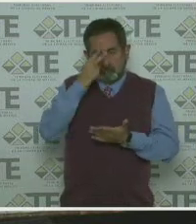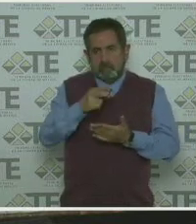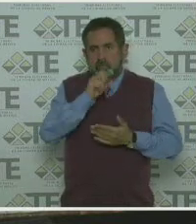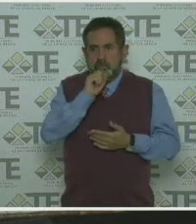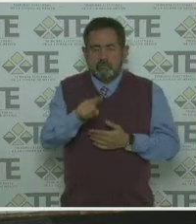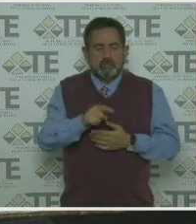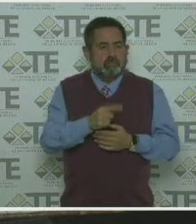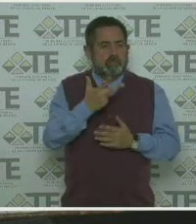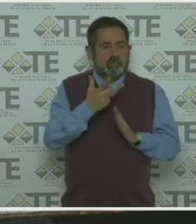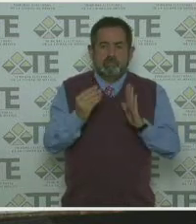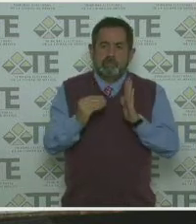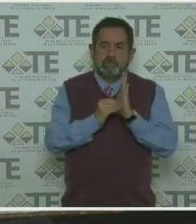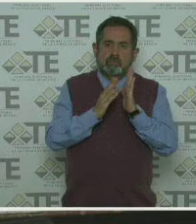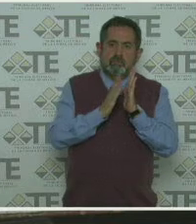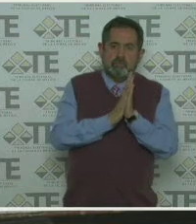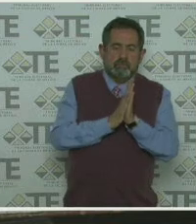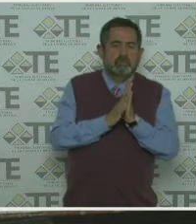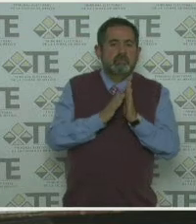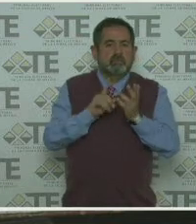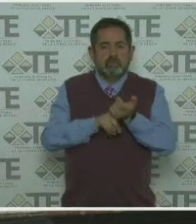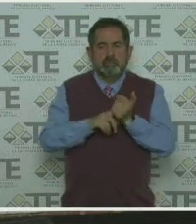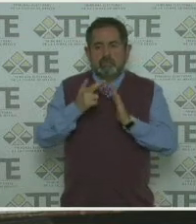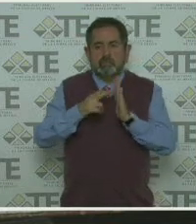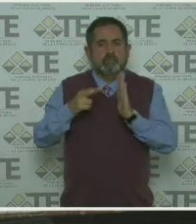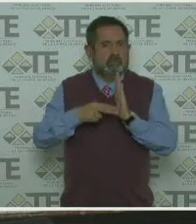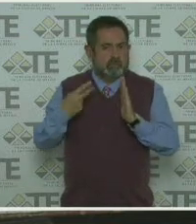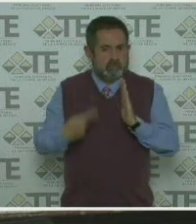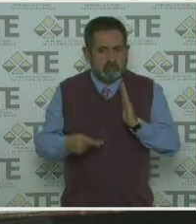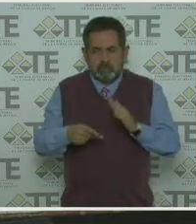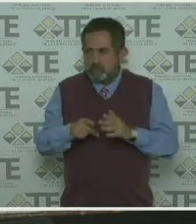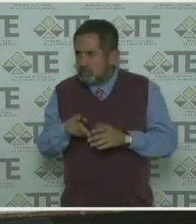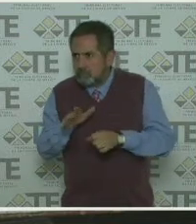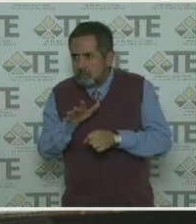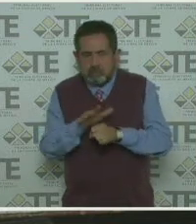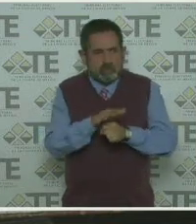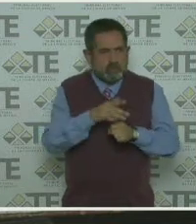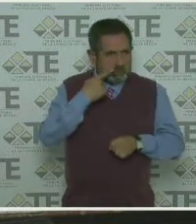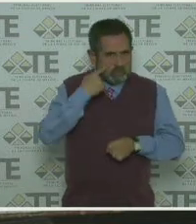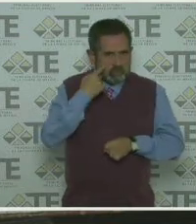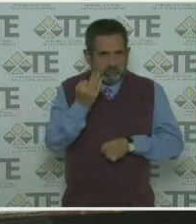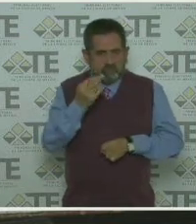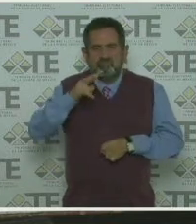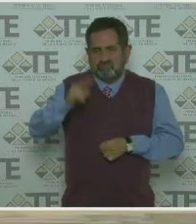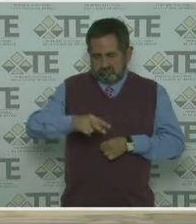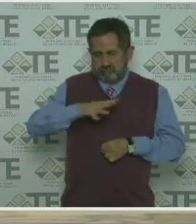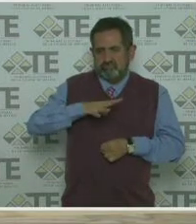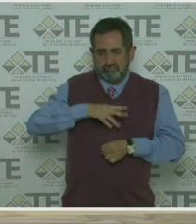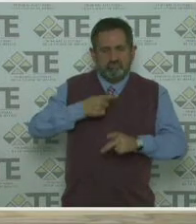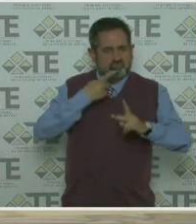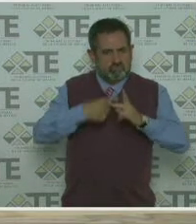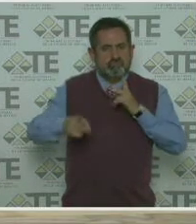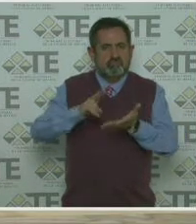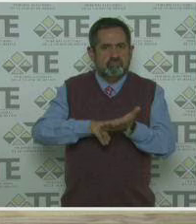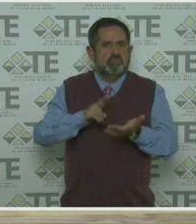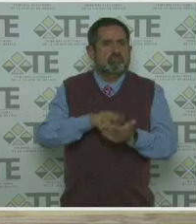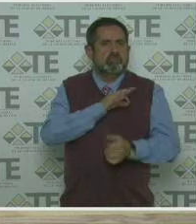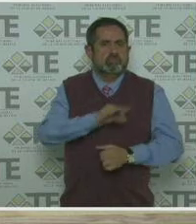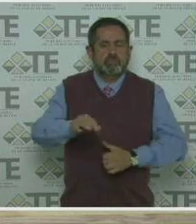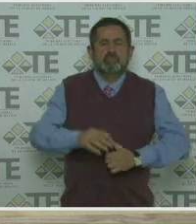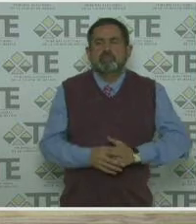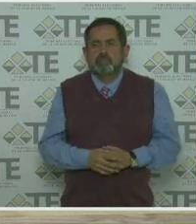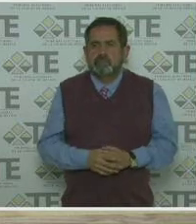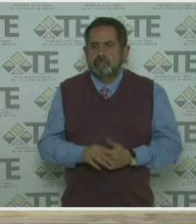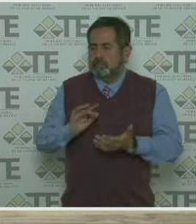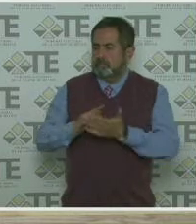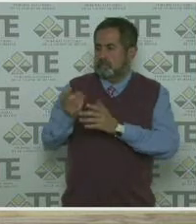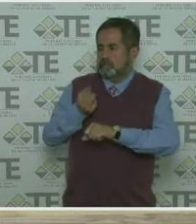así como 8, fracción primera del reglamento interior de este tribunal, certifico la existencia del quórum para sesionar válidamente. Gracias, secretario.